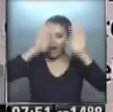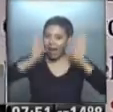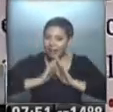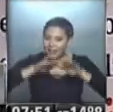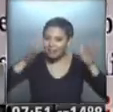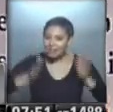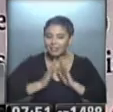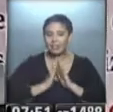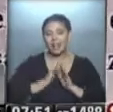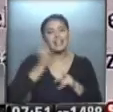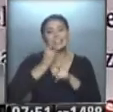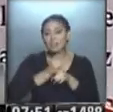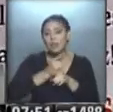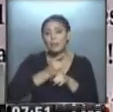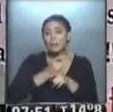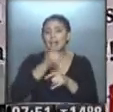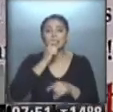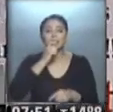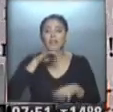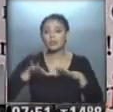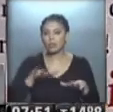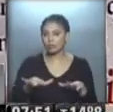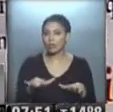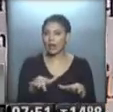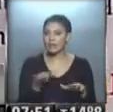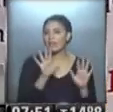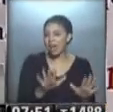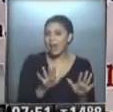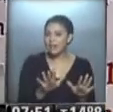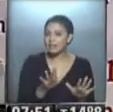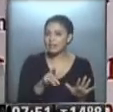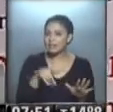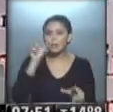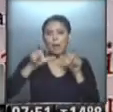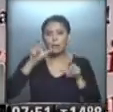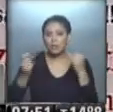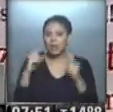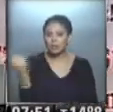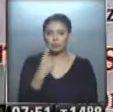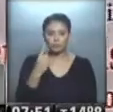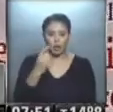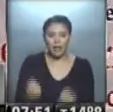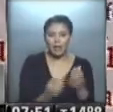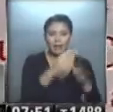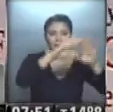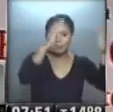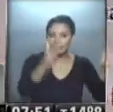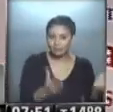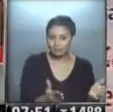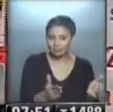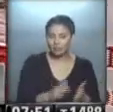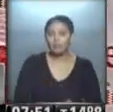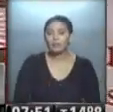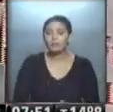que siempre se montan cuando ocurre en situaciones tan sentidas por la gran mayoría del